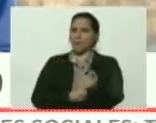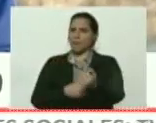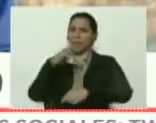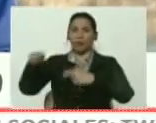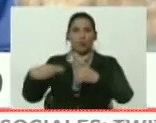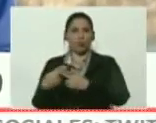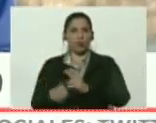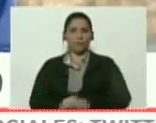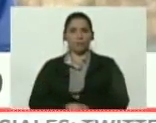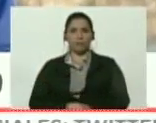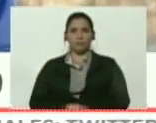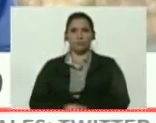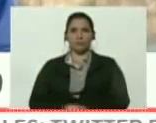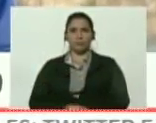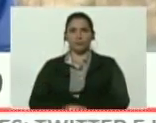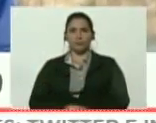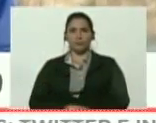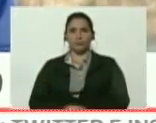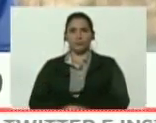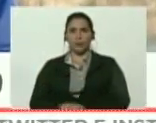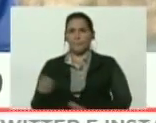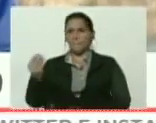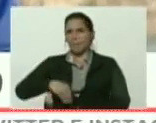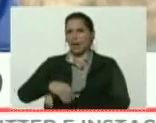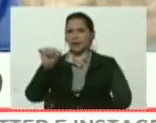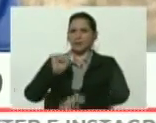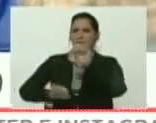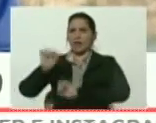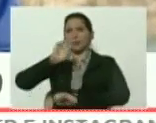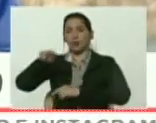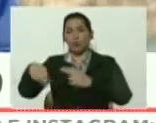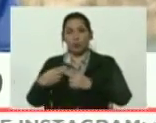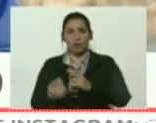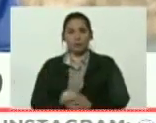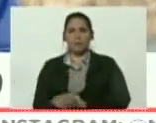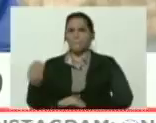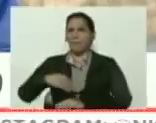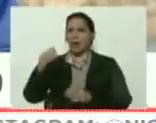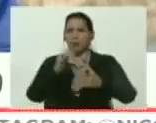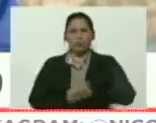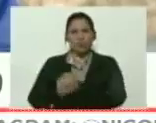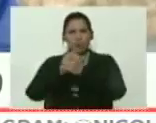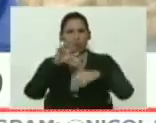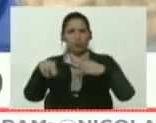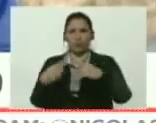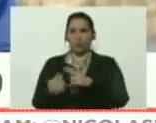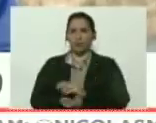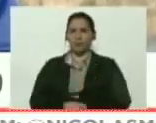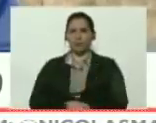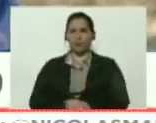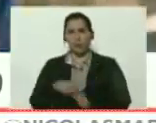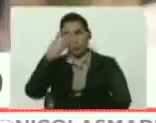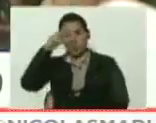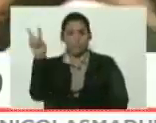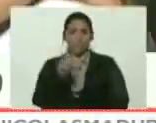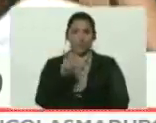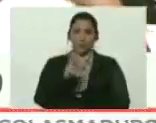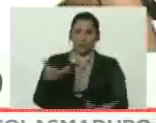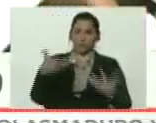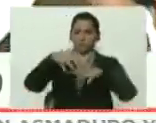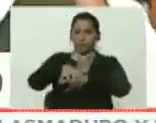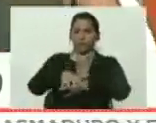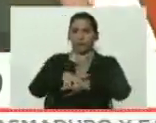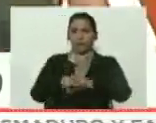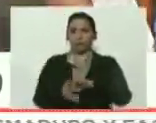nunca, más rebeldes que nunca, más unidas que nunca. Cuba y Venezuela,